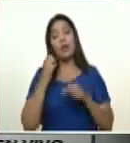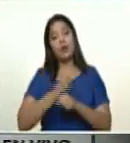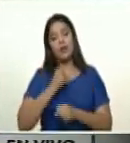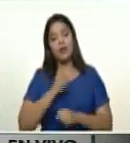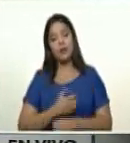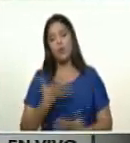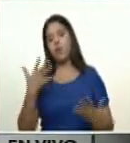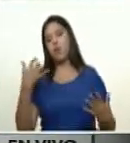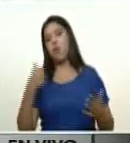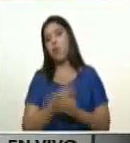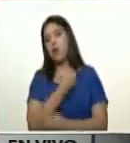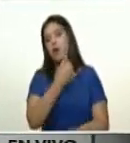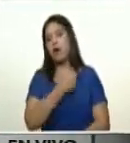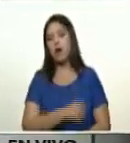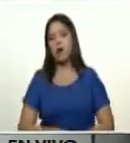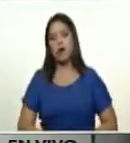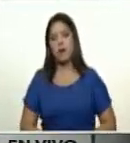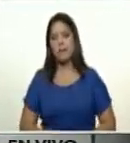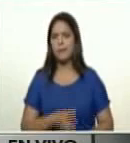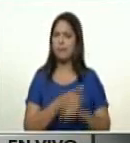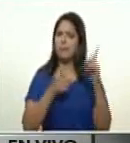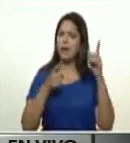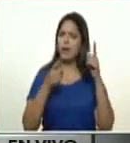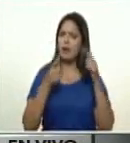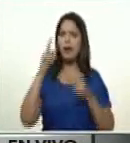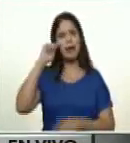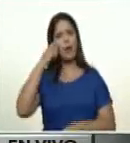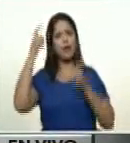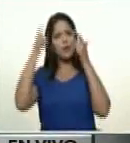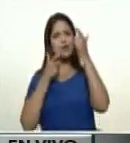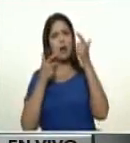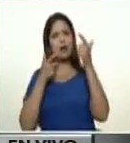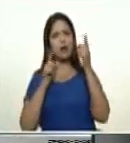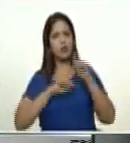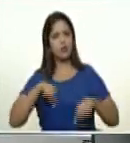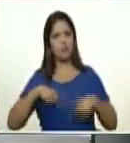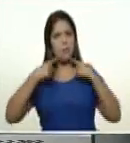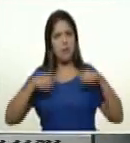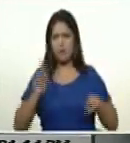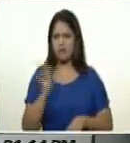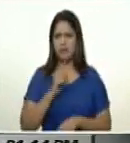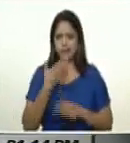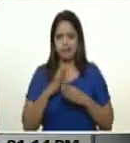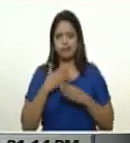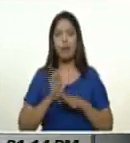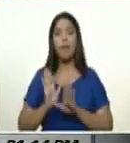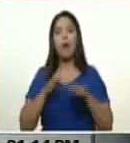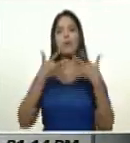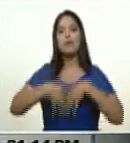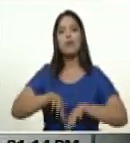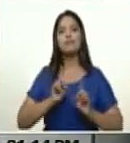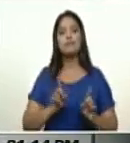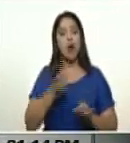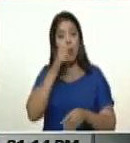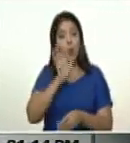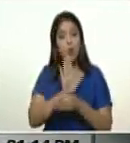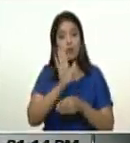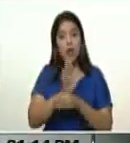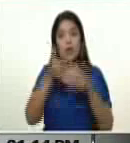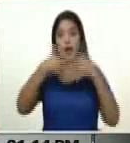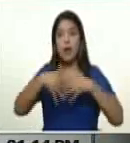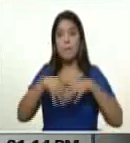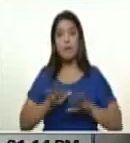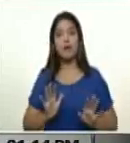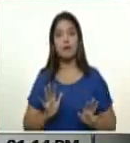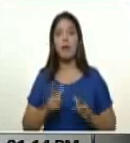golpe. Pero dijeron, no, Chávez nos ha dicho que no nos podemos entregar, vamos a cuidar esta empresa. La cuidaron y